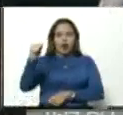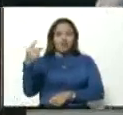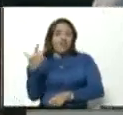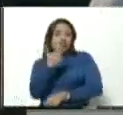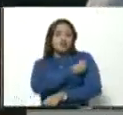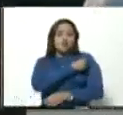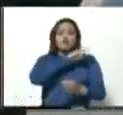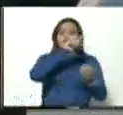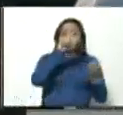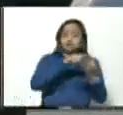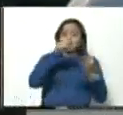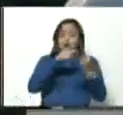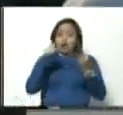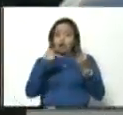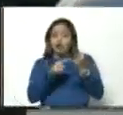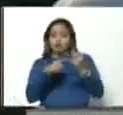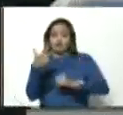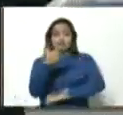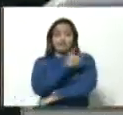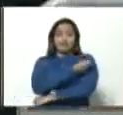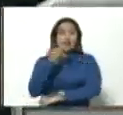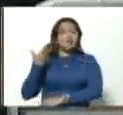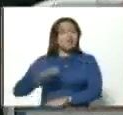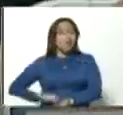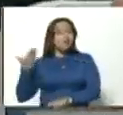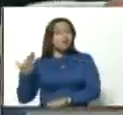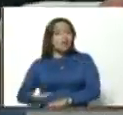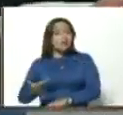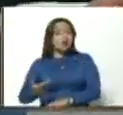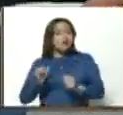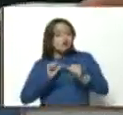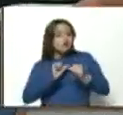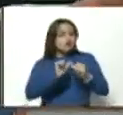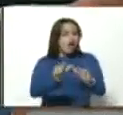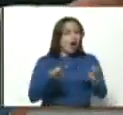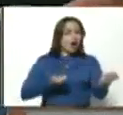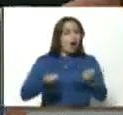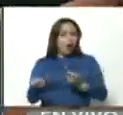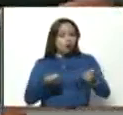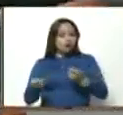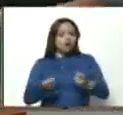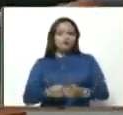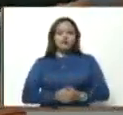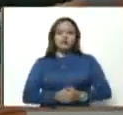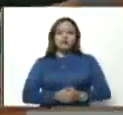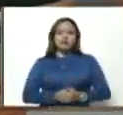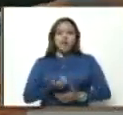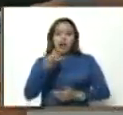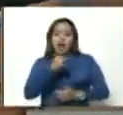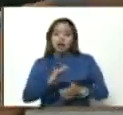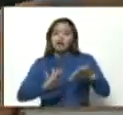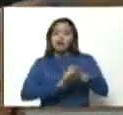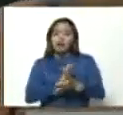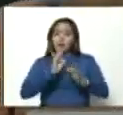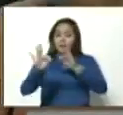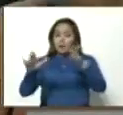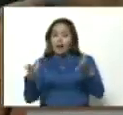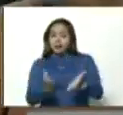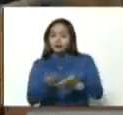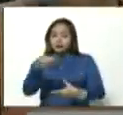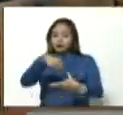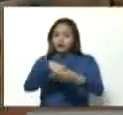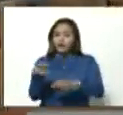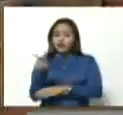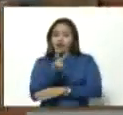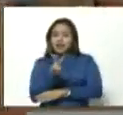Esta vacunación de refuerzo tan necesaria para mantener el control que hasta el momento tenemos de la pandemia en Venezuela. 5